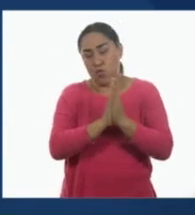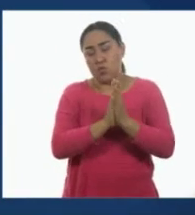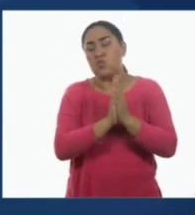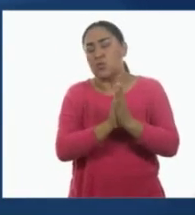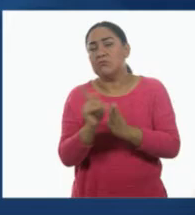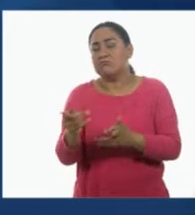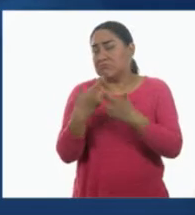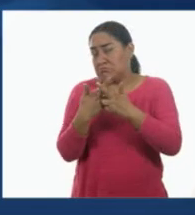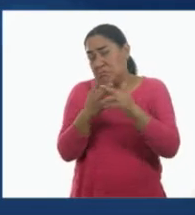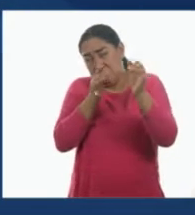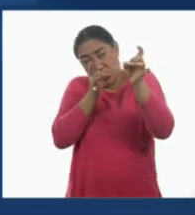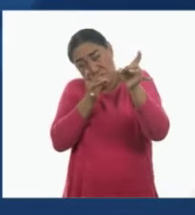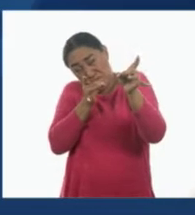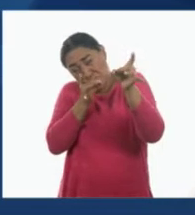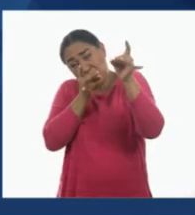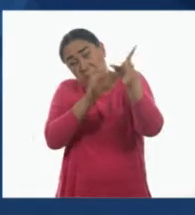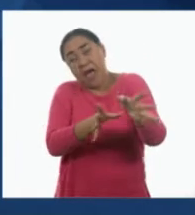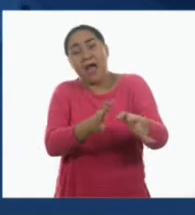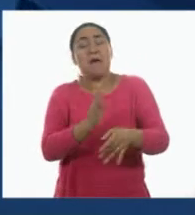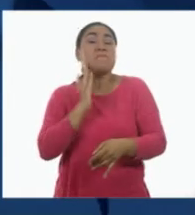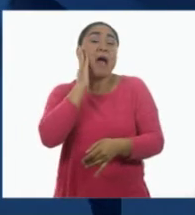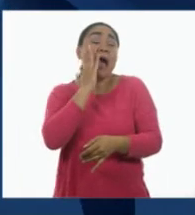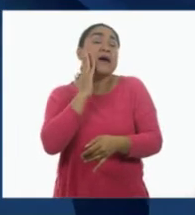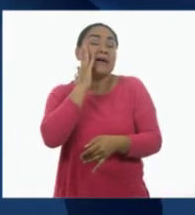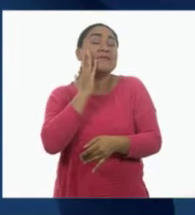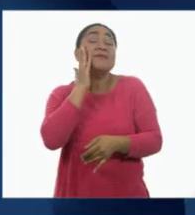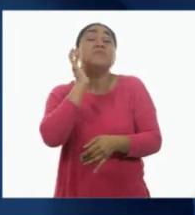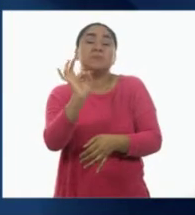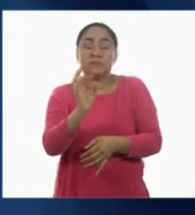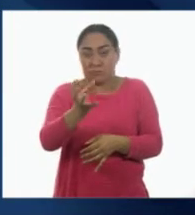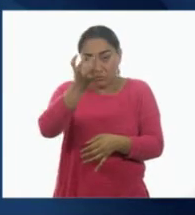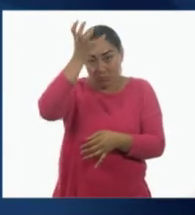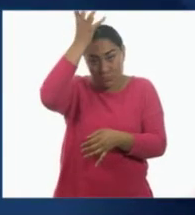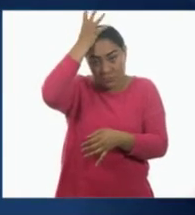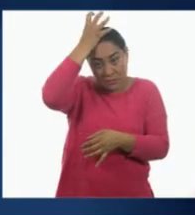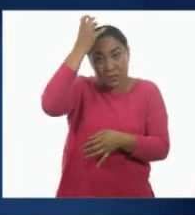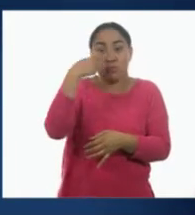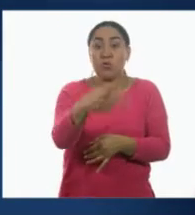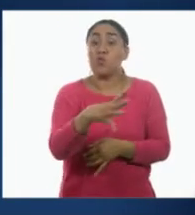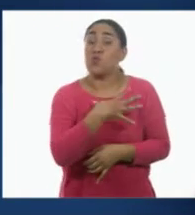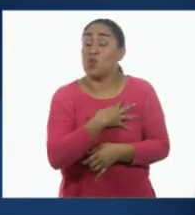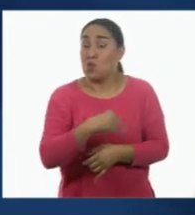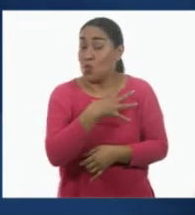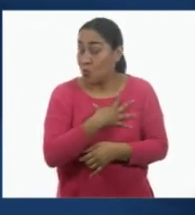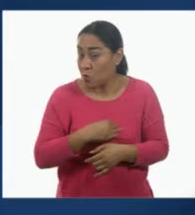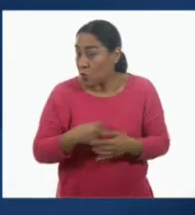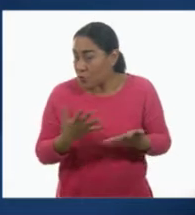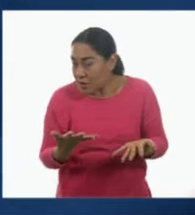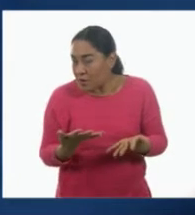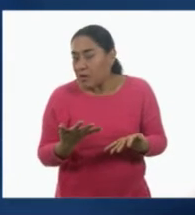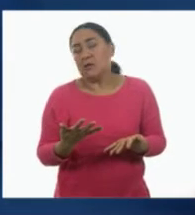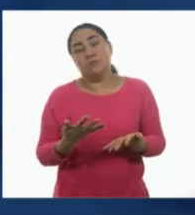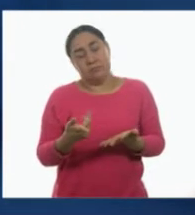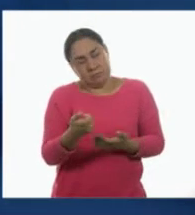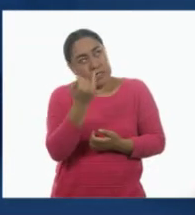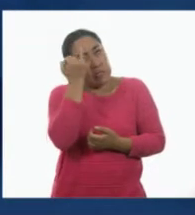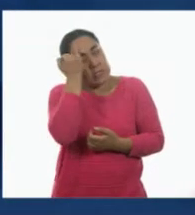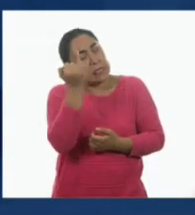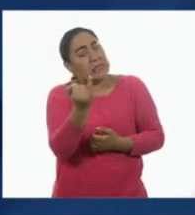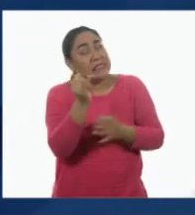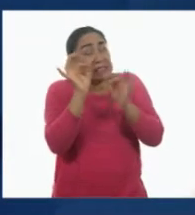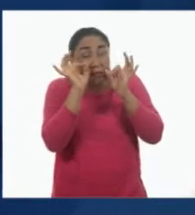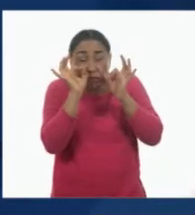ballesta contra una manzana colocada sobre la cabeza de su propio hijo. Imagina que debía tener